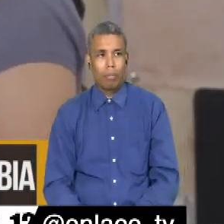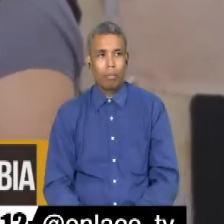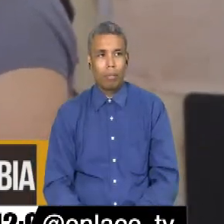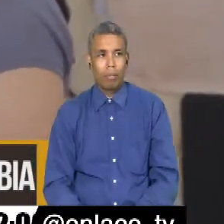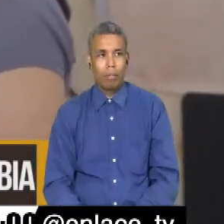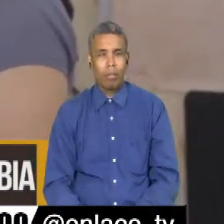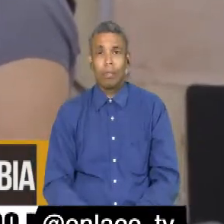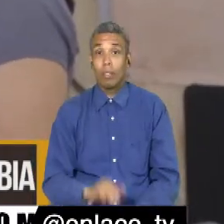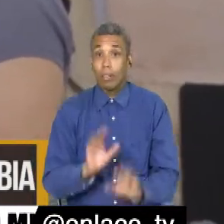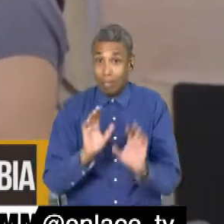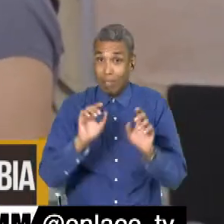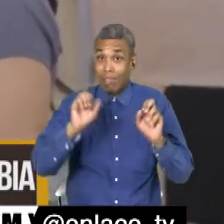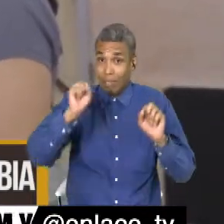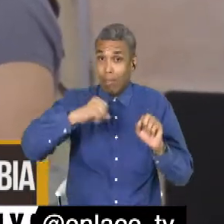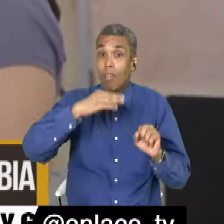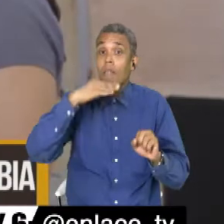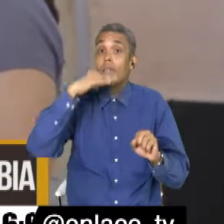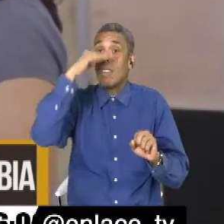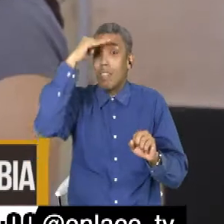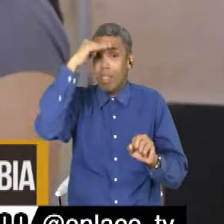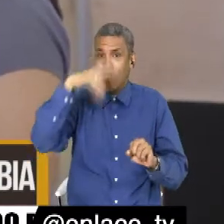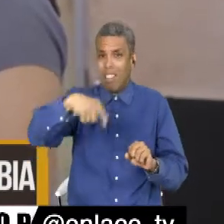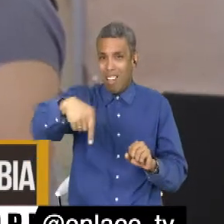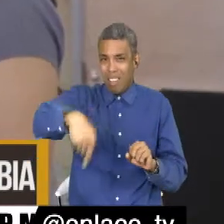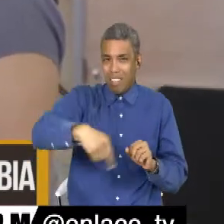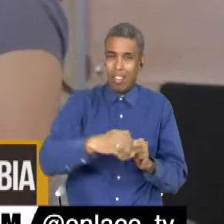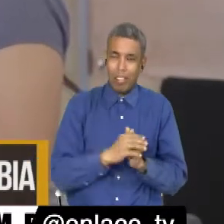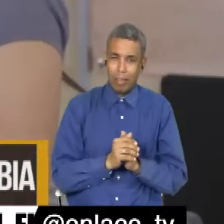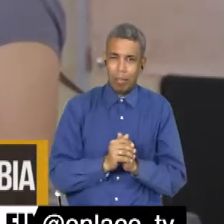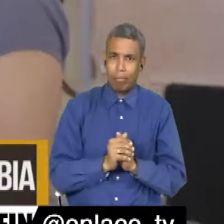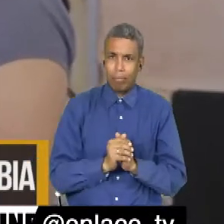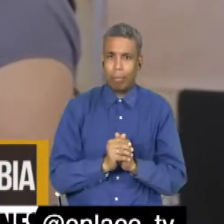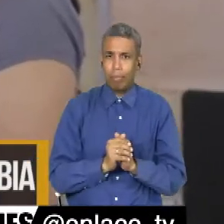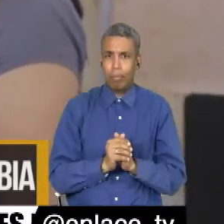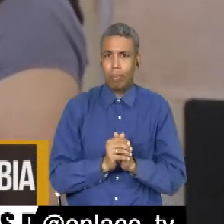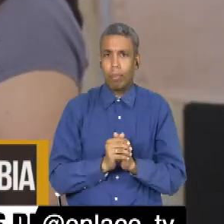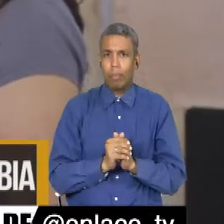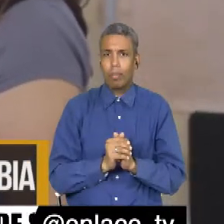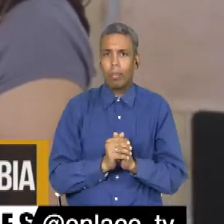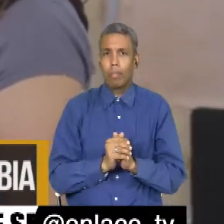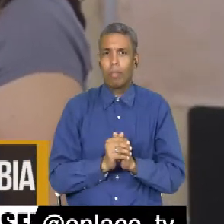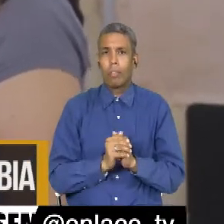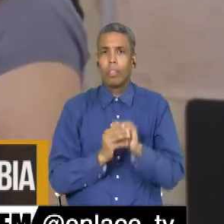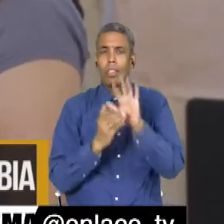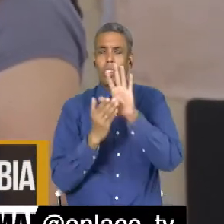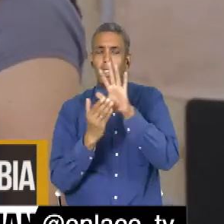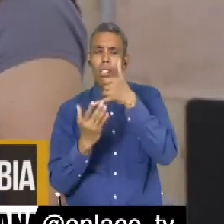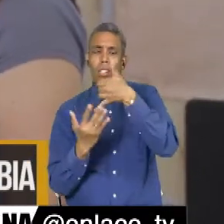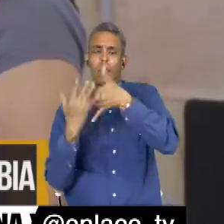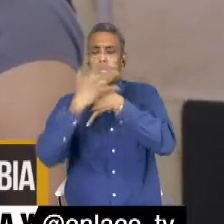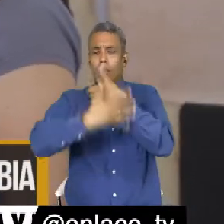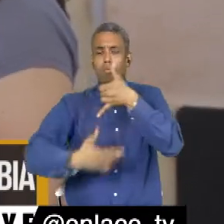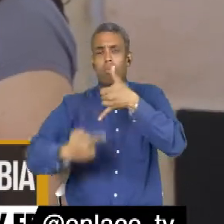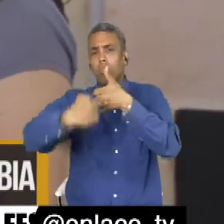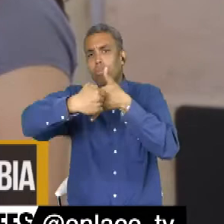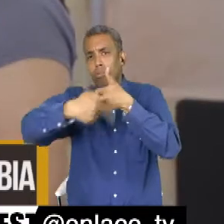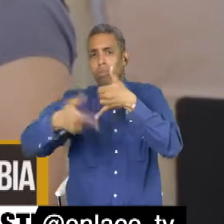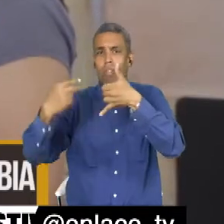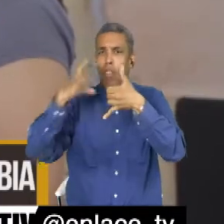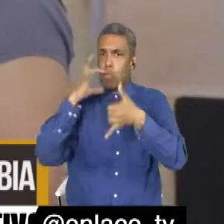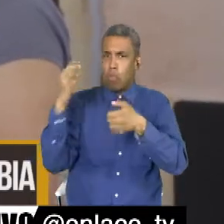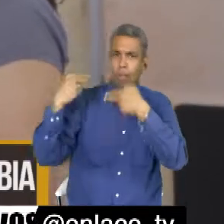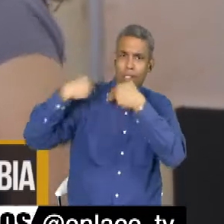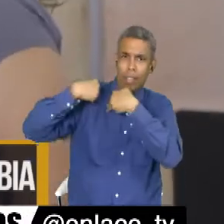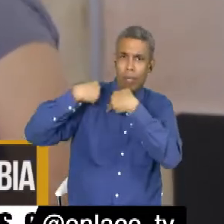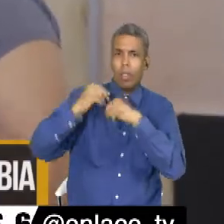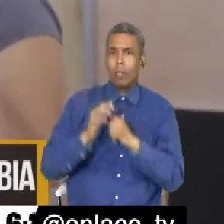en Medellín nosotros los llamamos los capitanes regionales. En Medellín tenemos un capitán regional, se llama Freddy Romero y tiene un traje de Qui-Gon Jinn y de